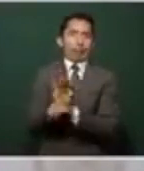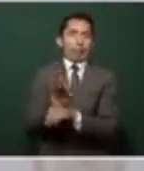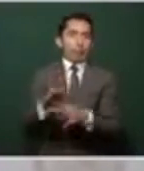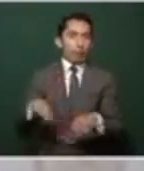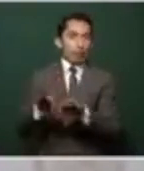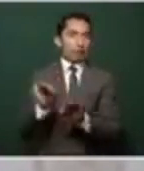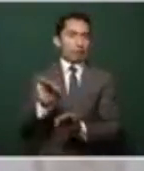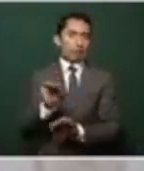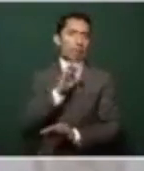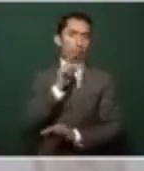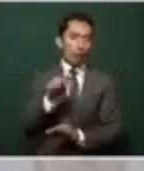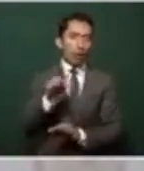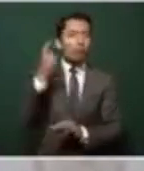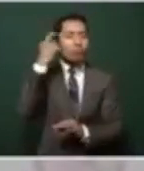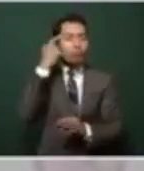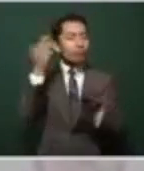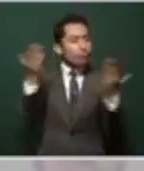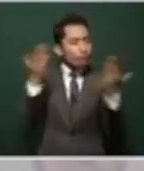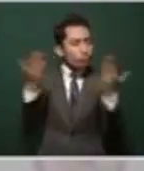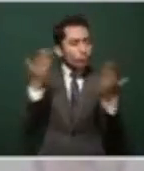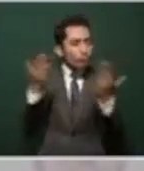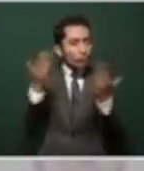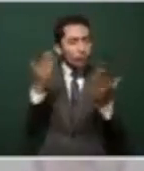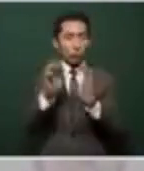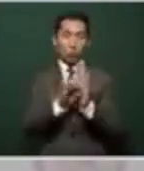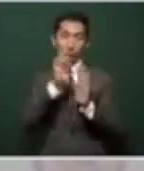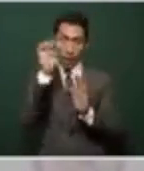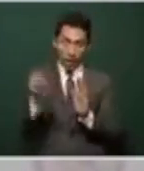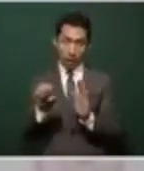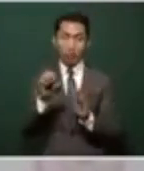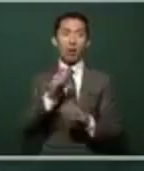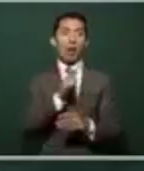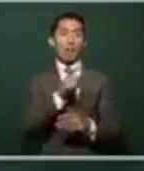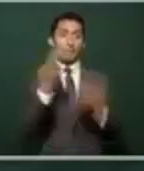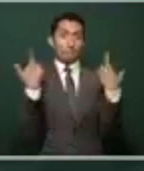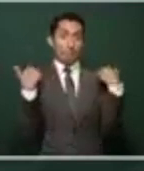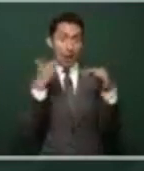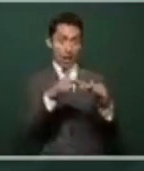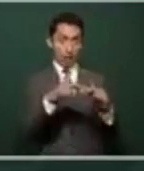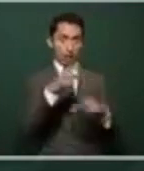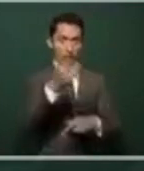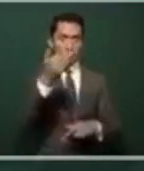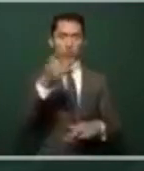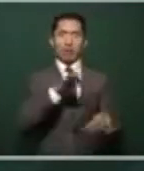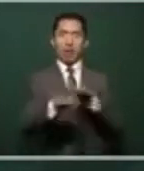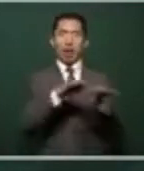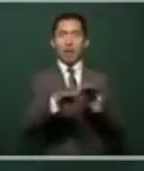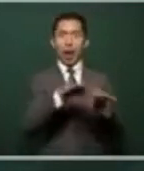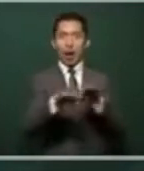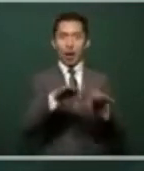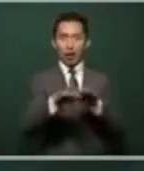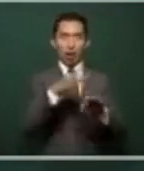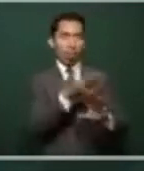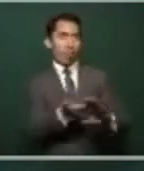Hay diferencias en lo que se le paga a un maestro de tiempo completo, que tampoco es mucho,